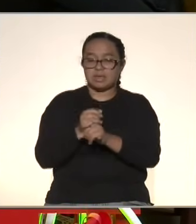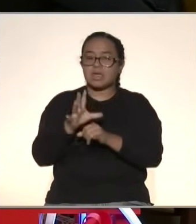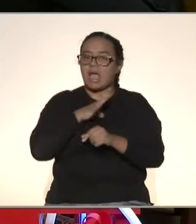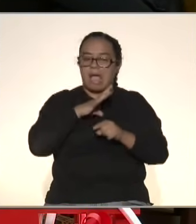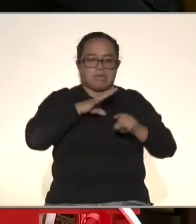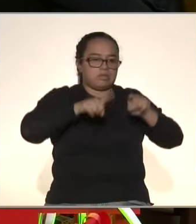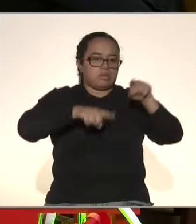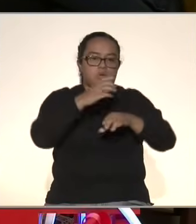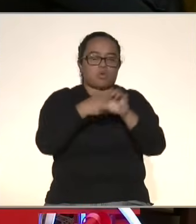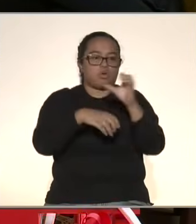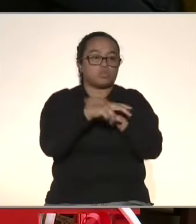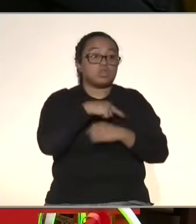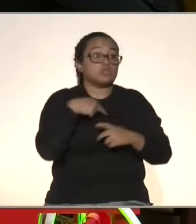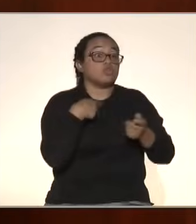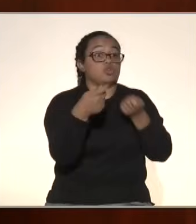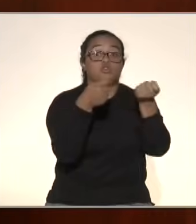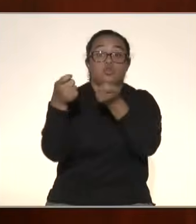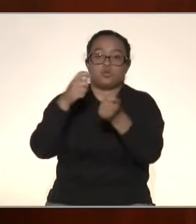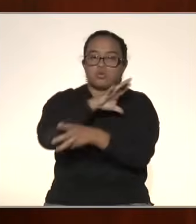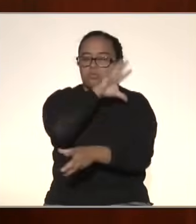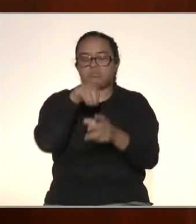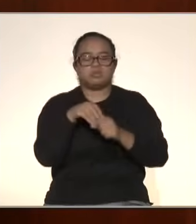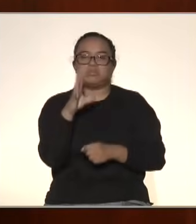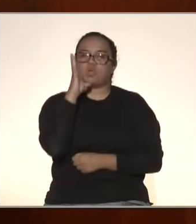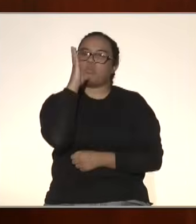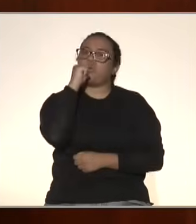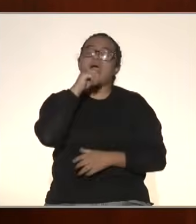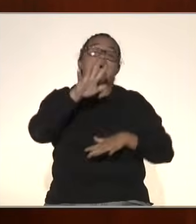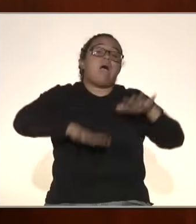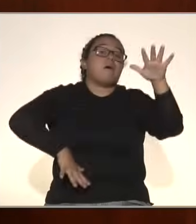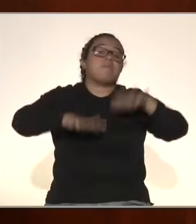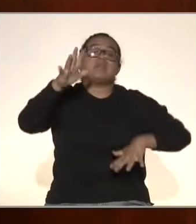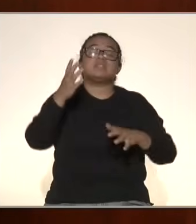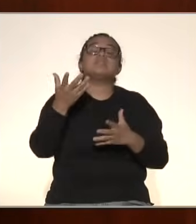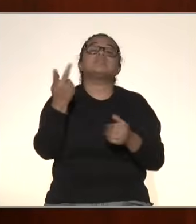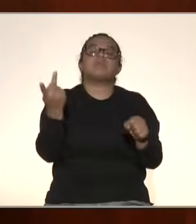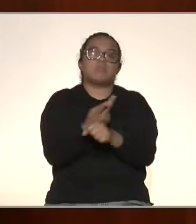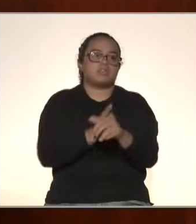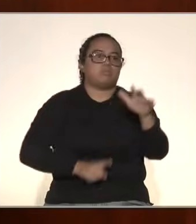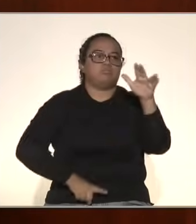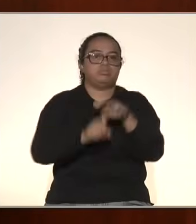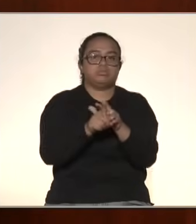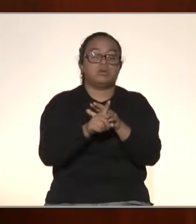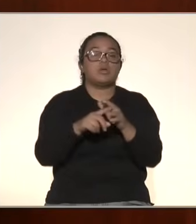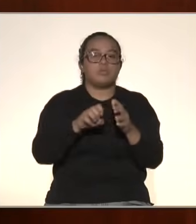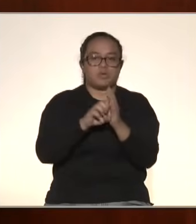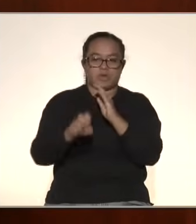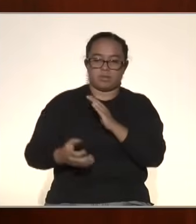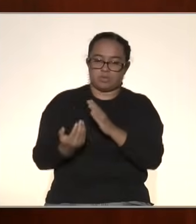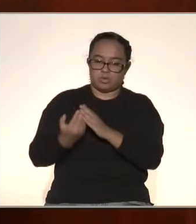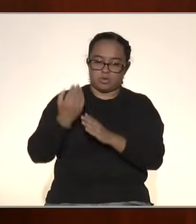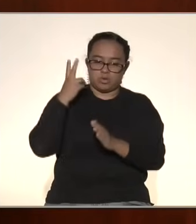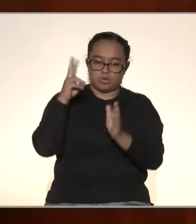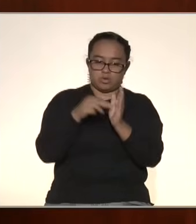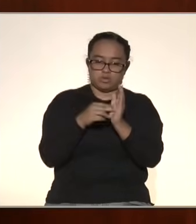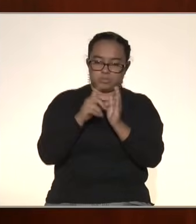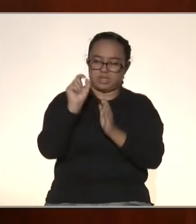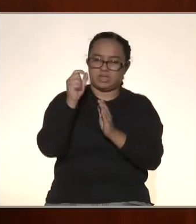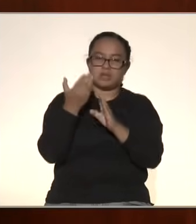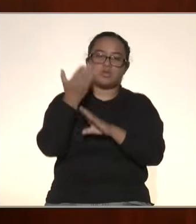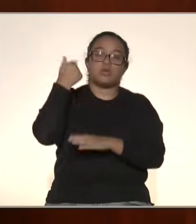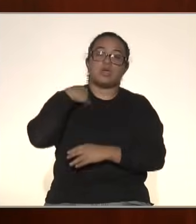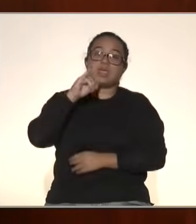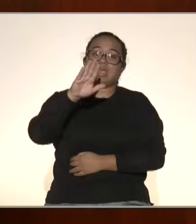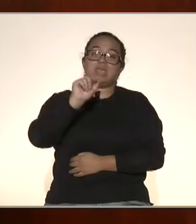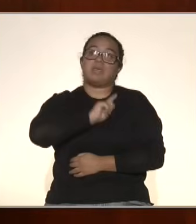podemos controlar. Claro. Y que eso es el mundo, ¿sabe? Claro. Y todos los que teníamos planes para 2020, yo tenía planeado irme a